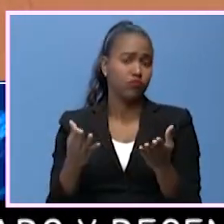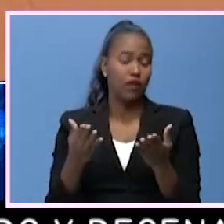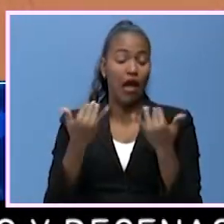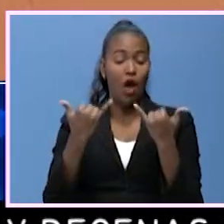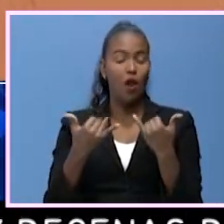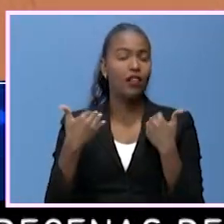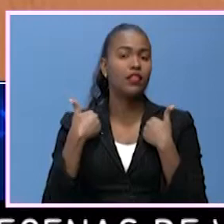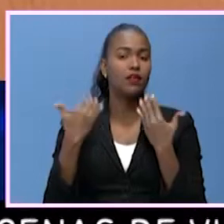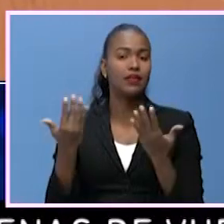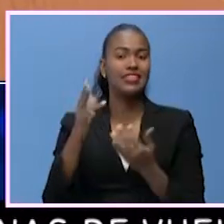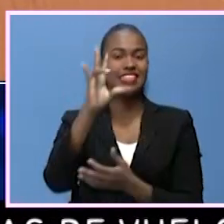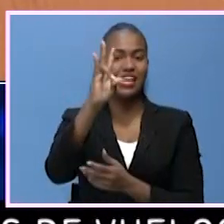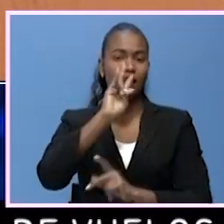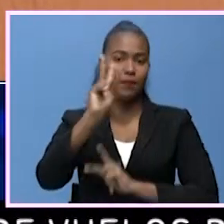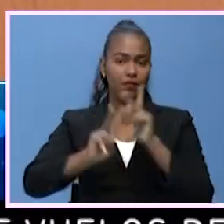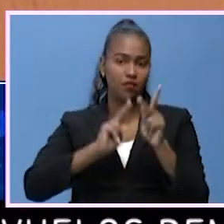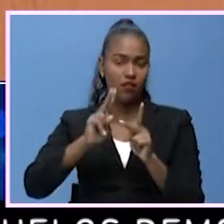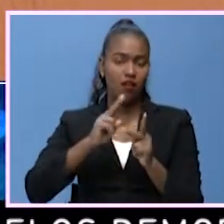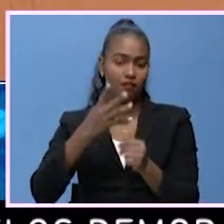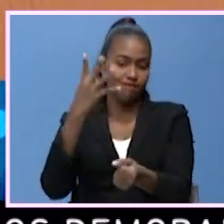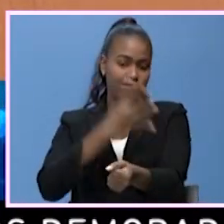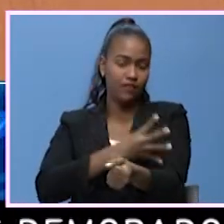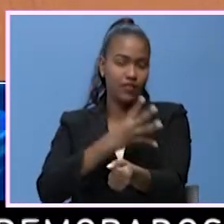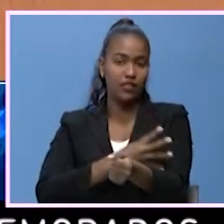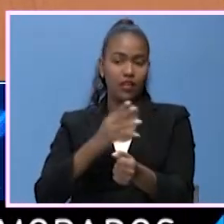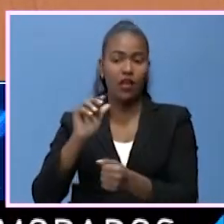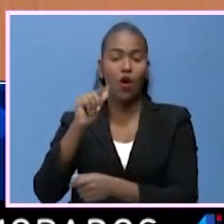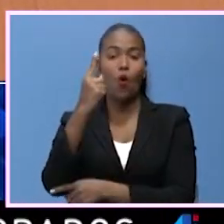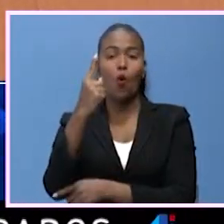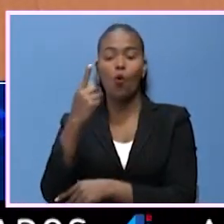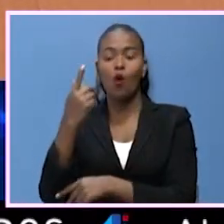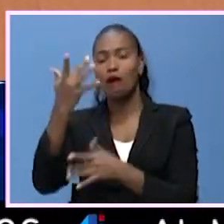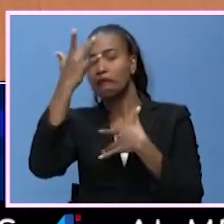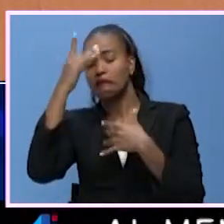tenemos 7 pacientes en sala y 1 en UCI.